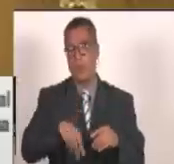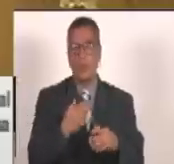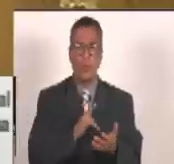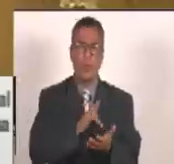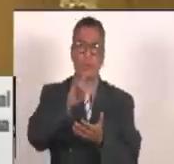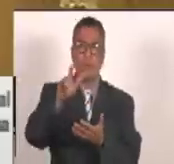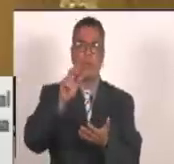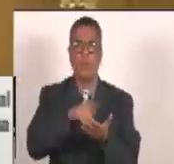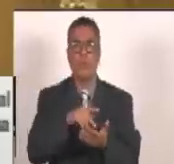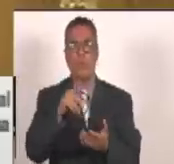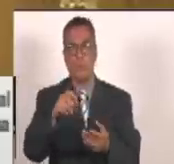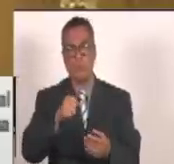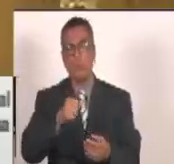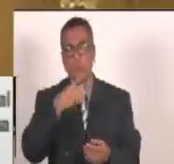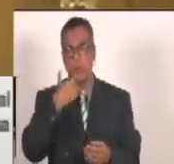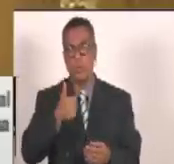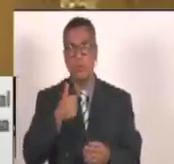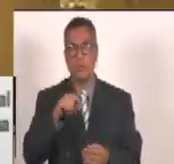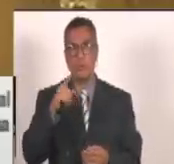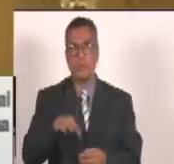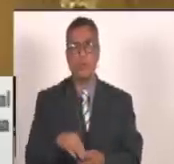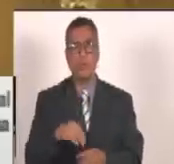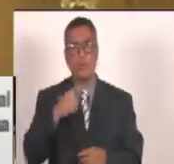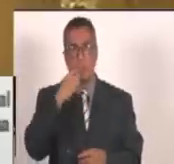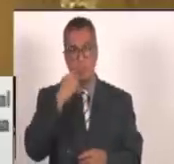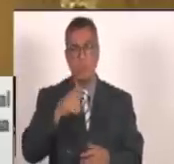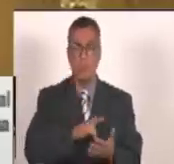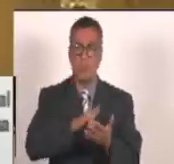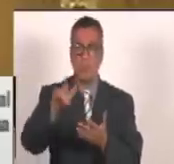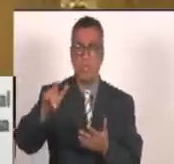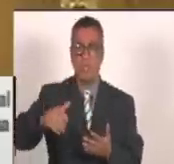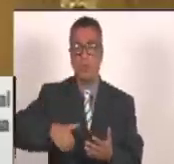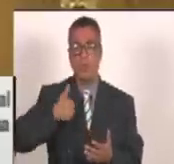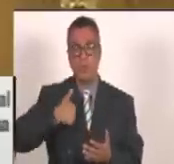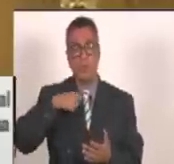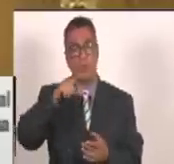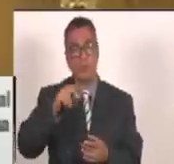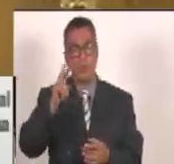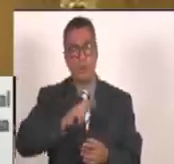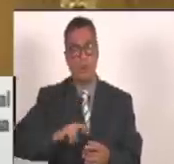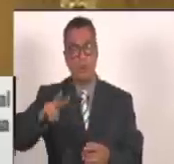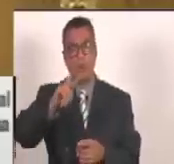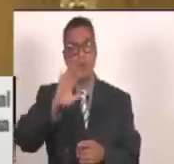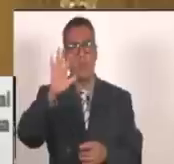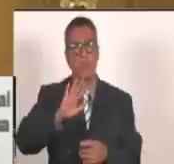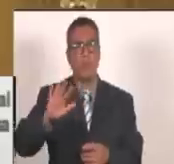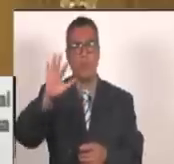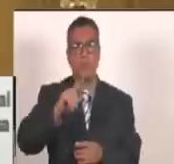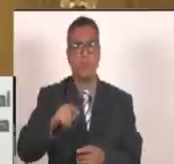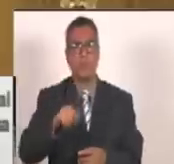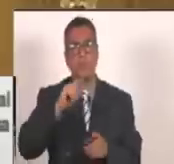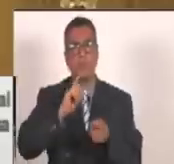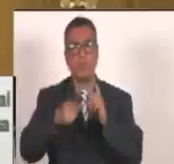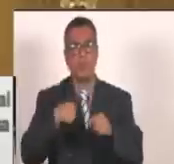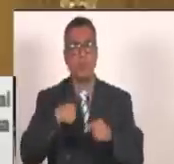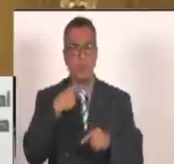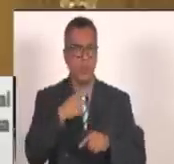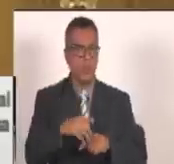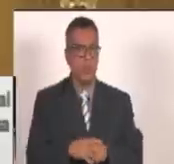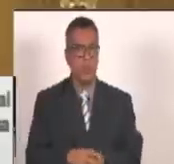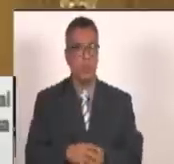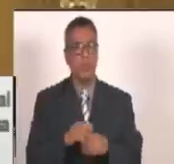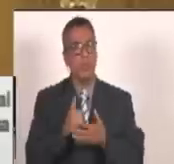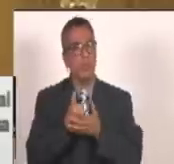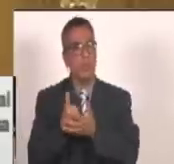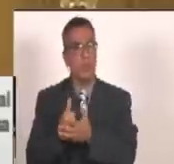iba, es un viaje provechoso. Es un viaje provechoso para el país. Alguna mezquindad dirá que